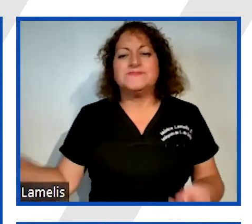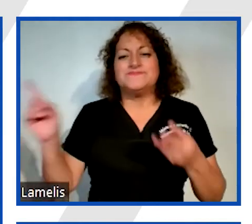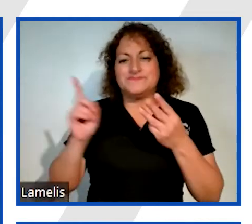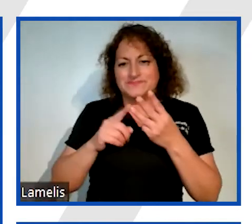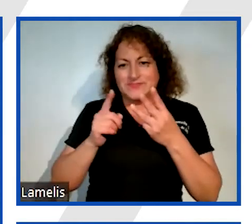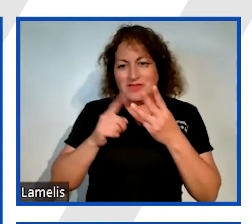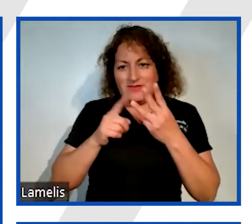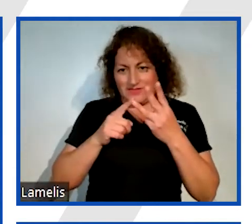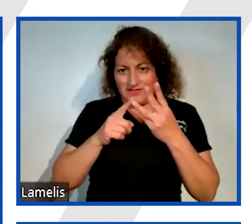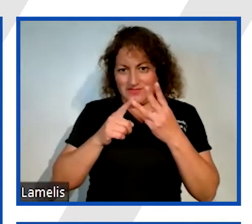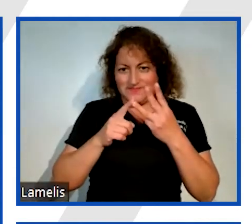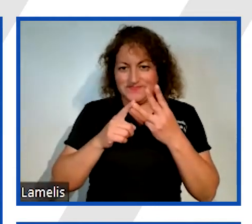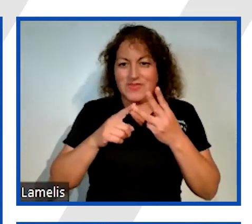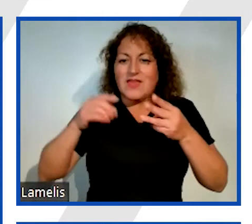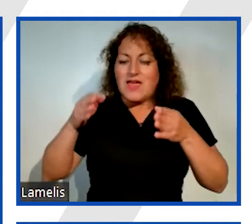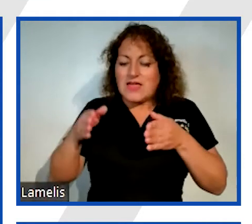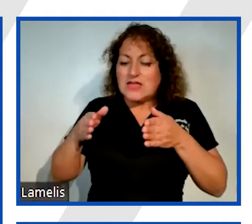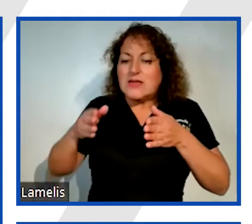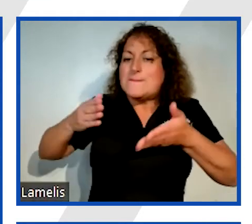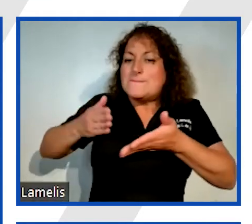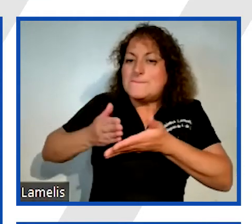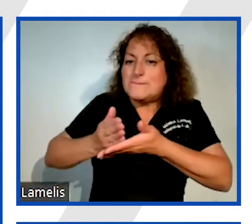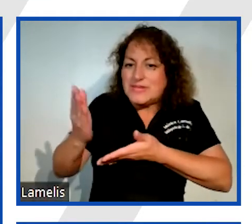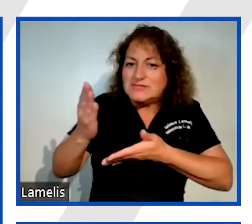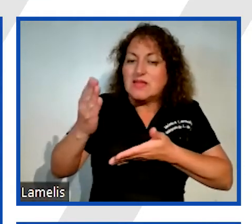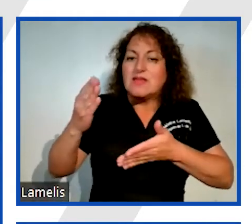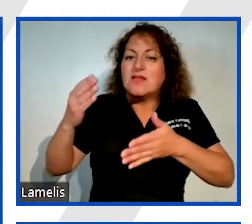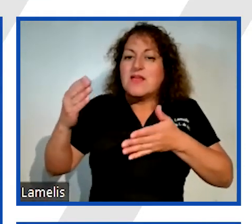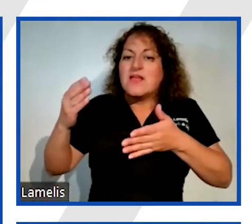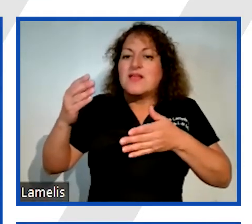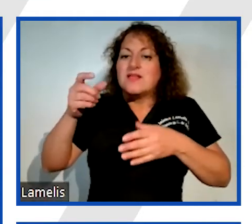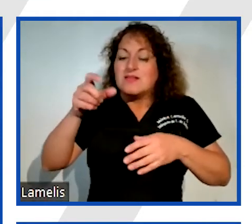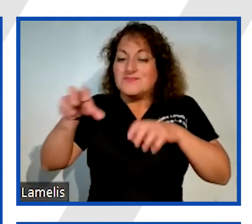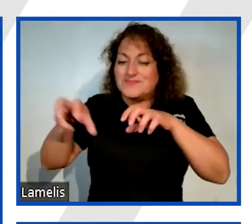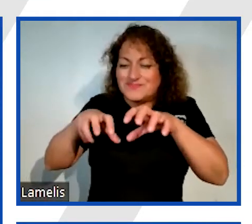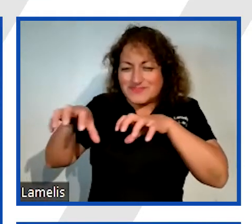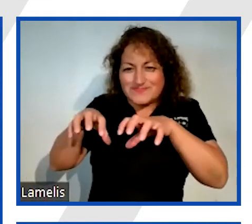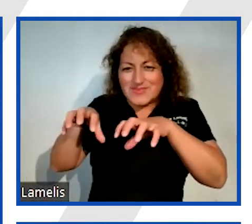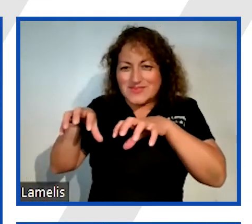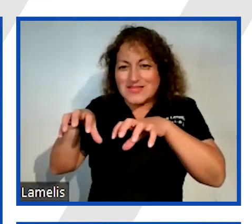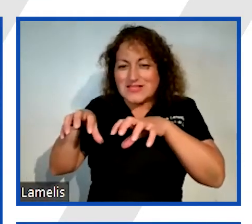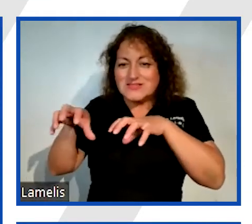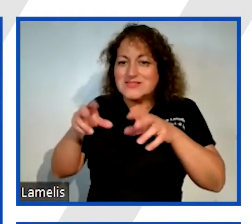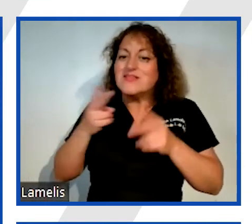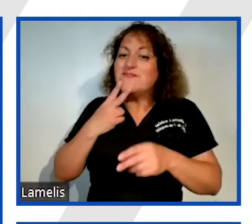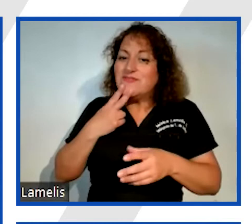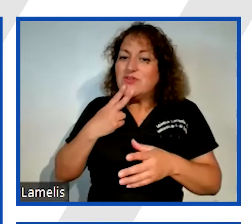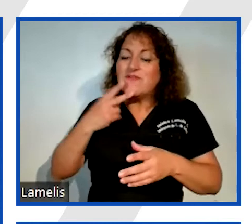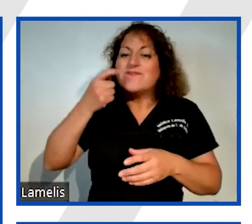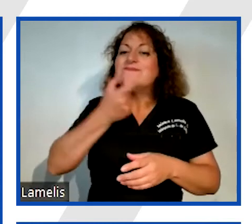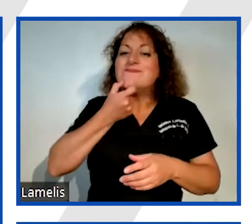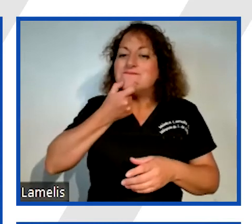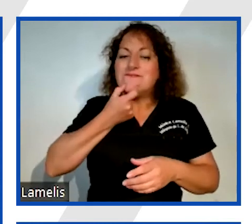y acá recién cuando estamos mirando en escala de temporal hace 2100 millones de años o